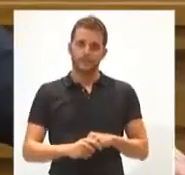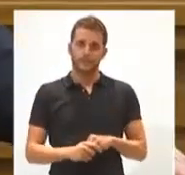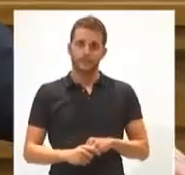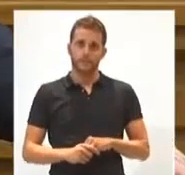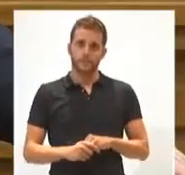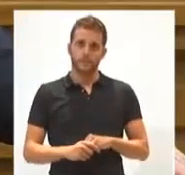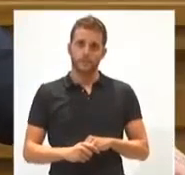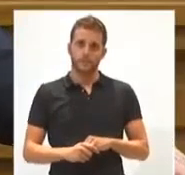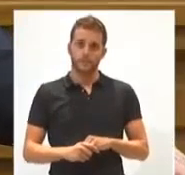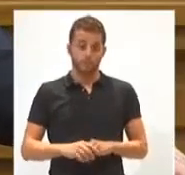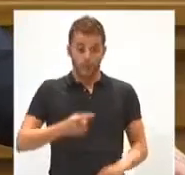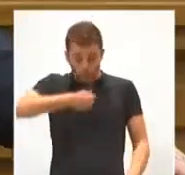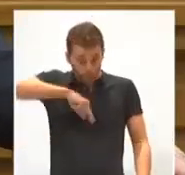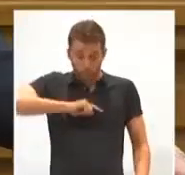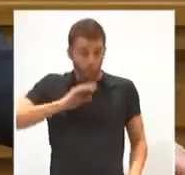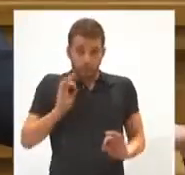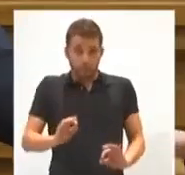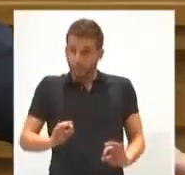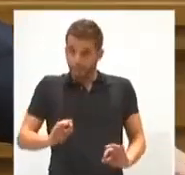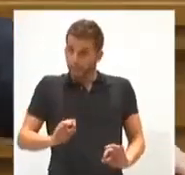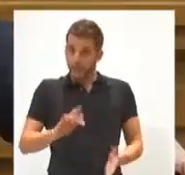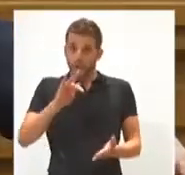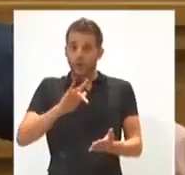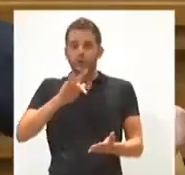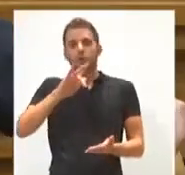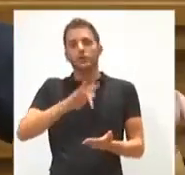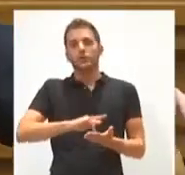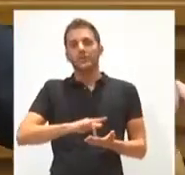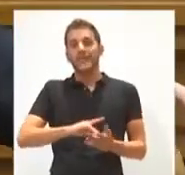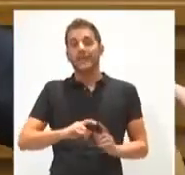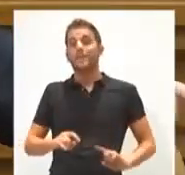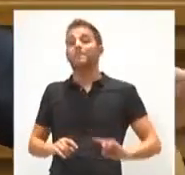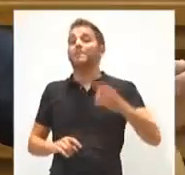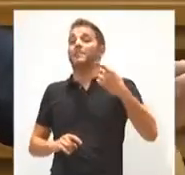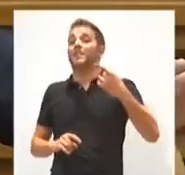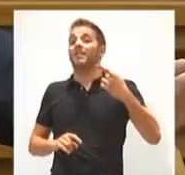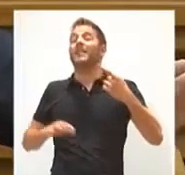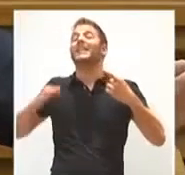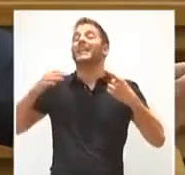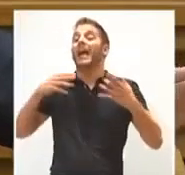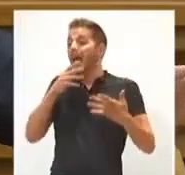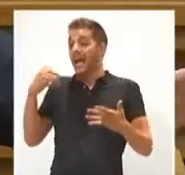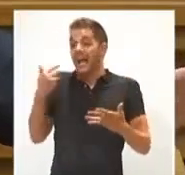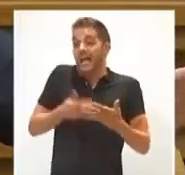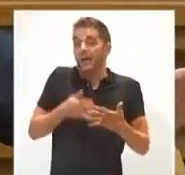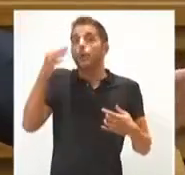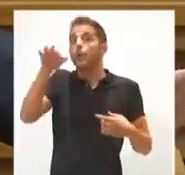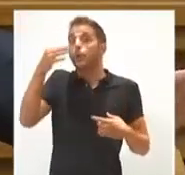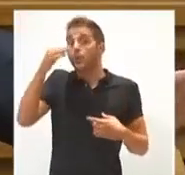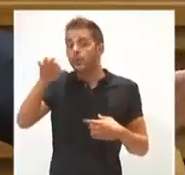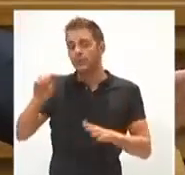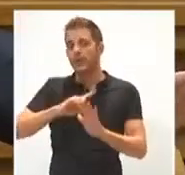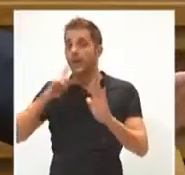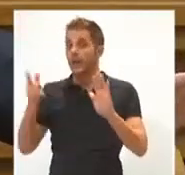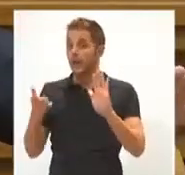nosotros desde luego hemos sido la primera y hasta ahora la única comunidad autónoma que ha aprobado una ley